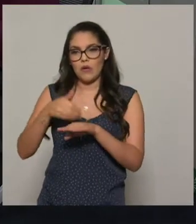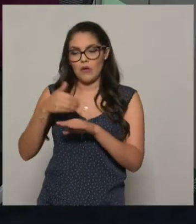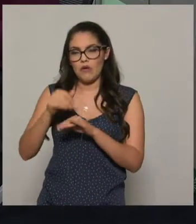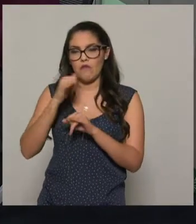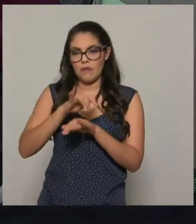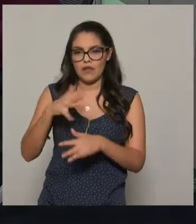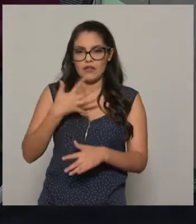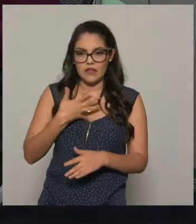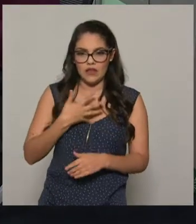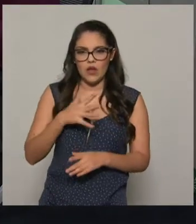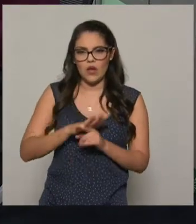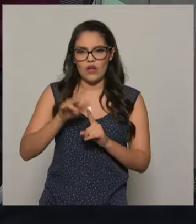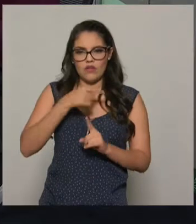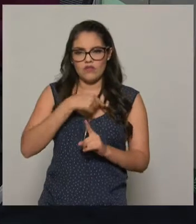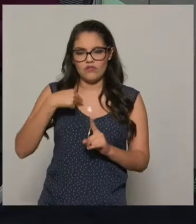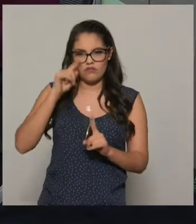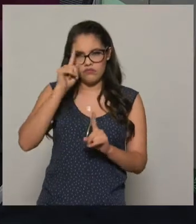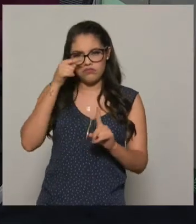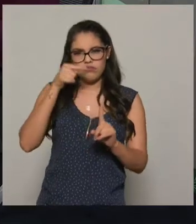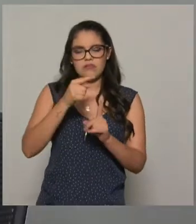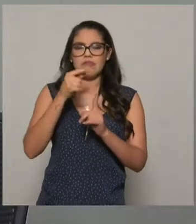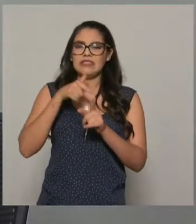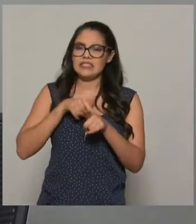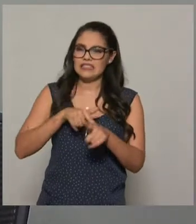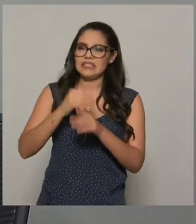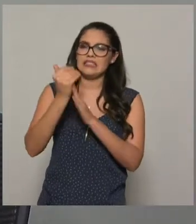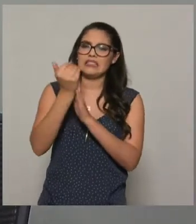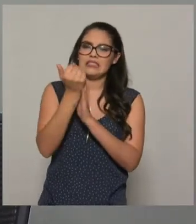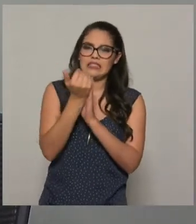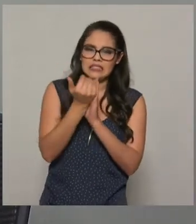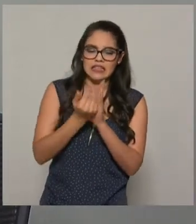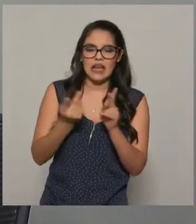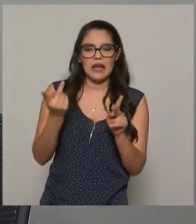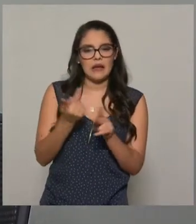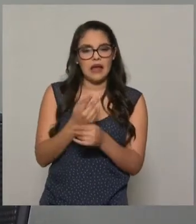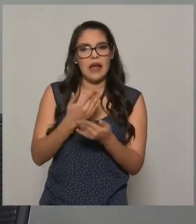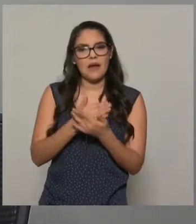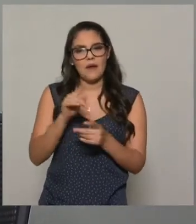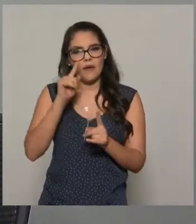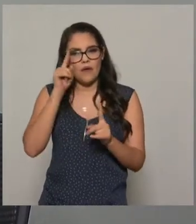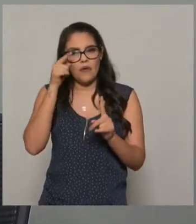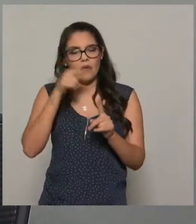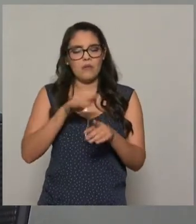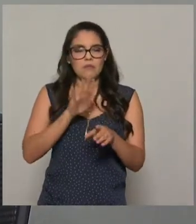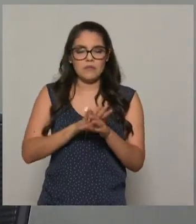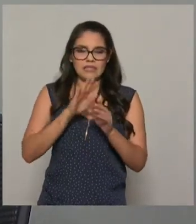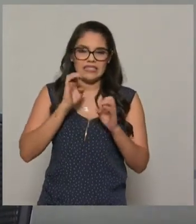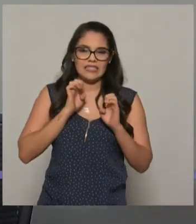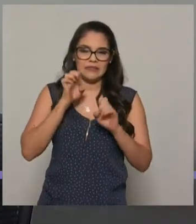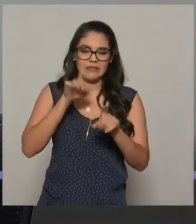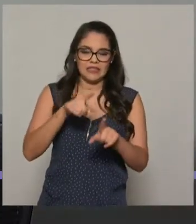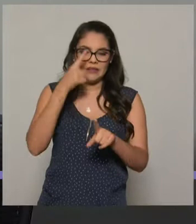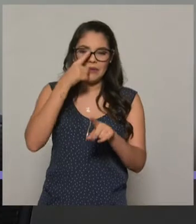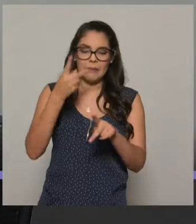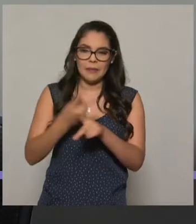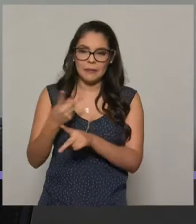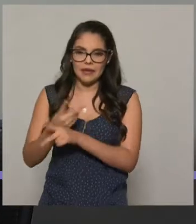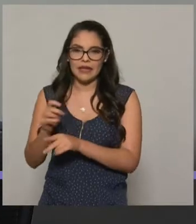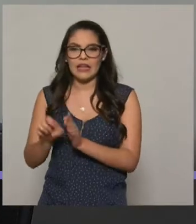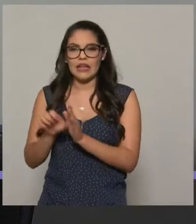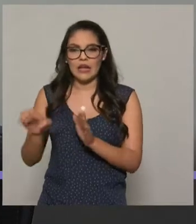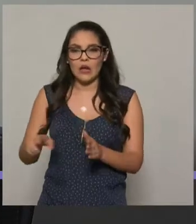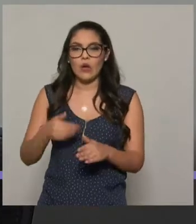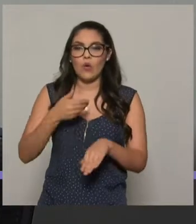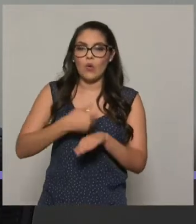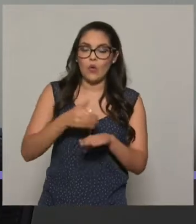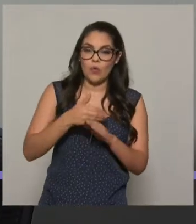analicemos. ¿Cuál es nuestro objetivo? Seguir reduciendo los hechos de tránsito con una estrategia que esté focalizada en las causas, es decir, tener los